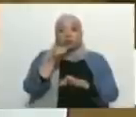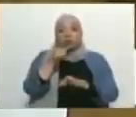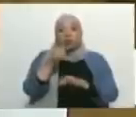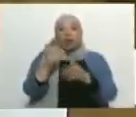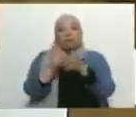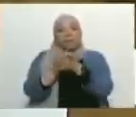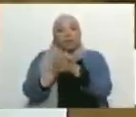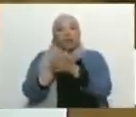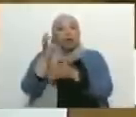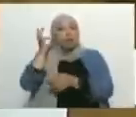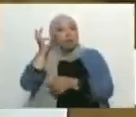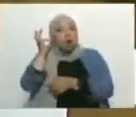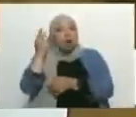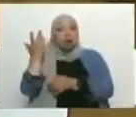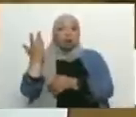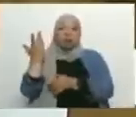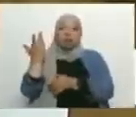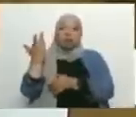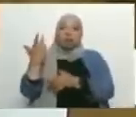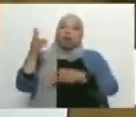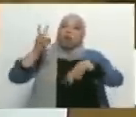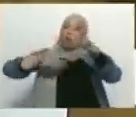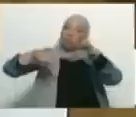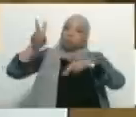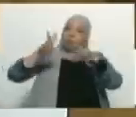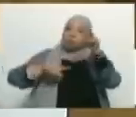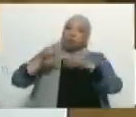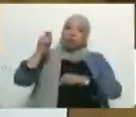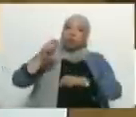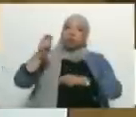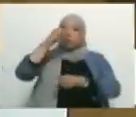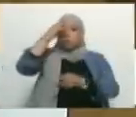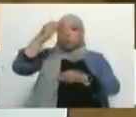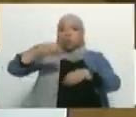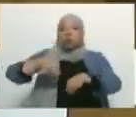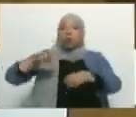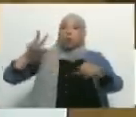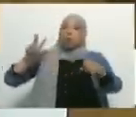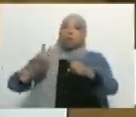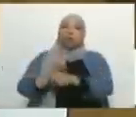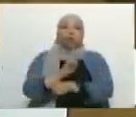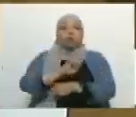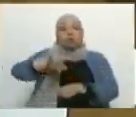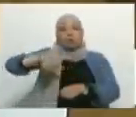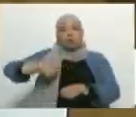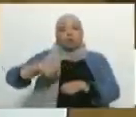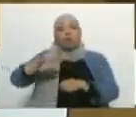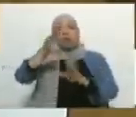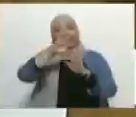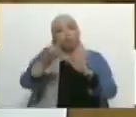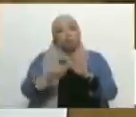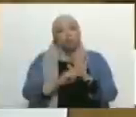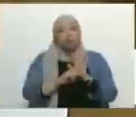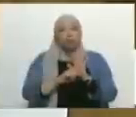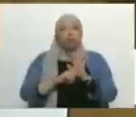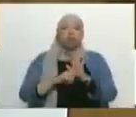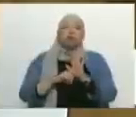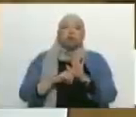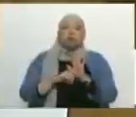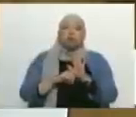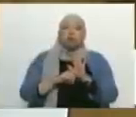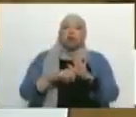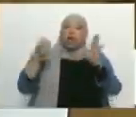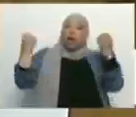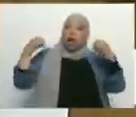colega Mercedes en la exposición y lo planteé el acuerdo, viola nuestra Carta Magna. Hay